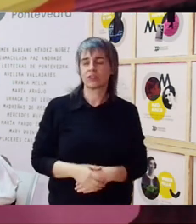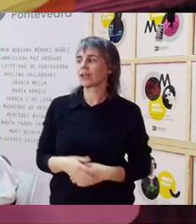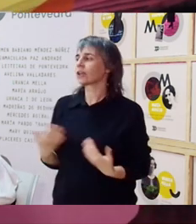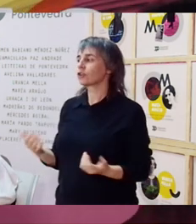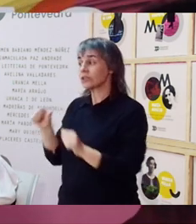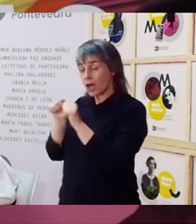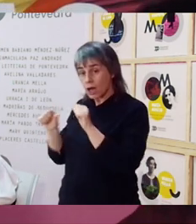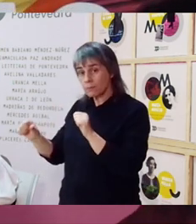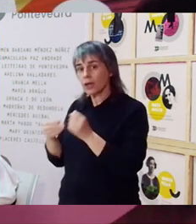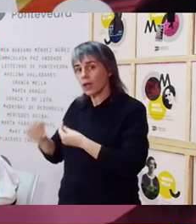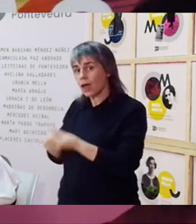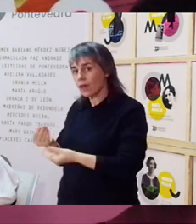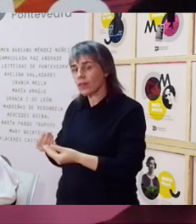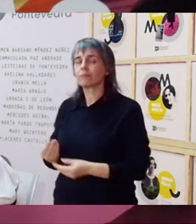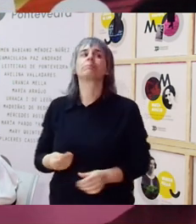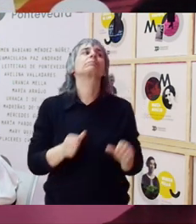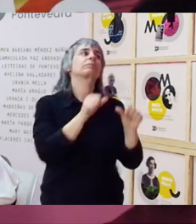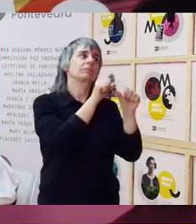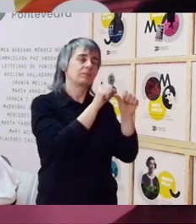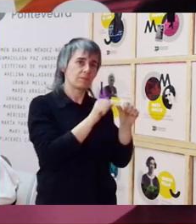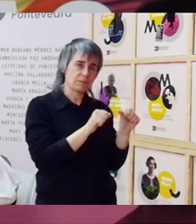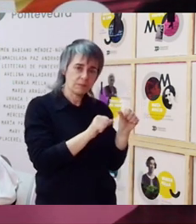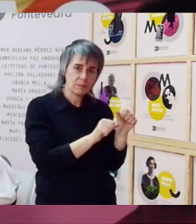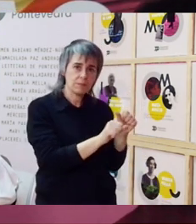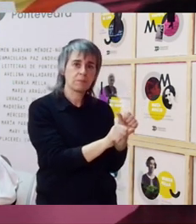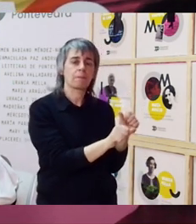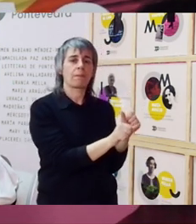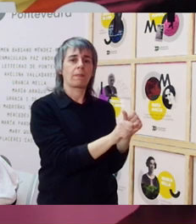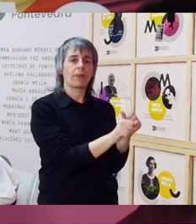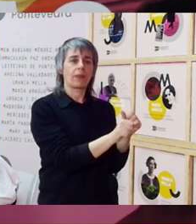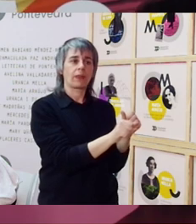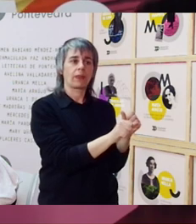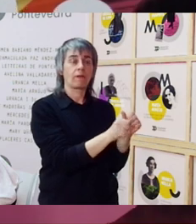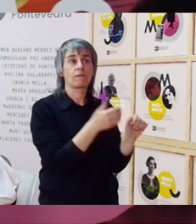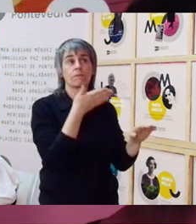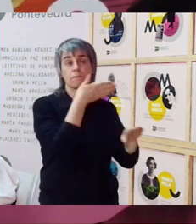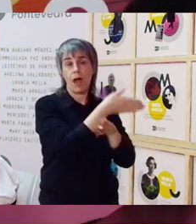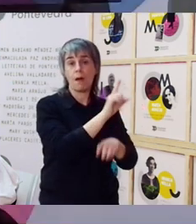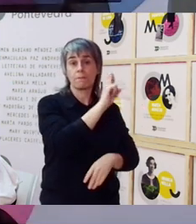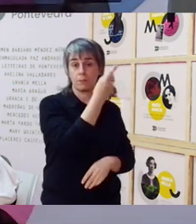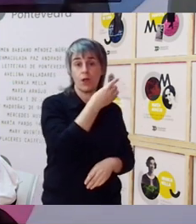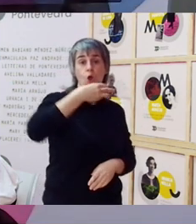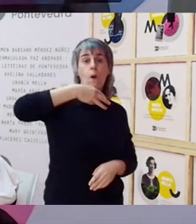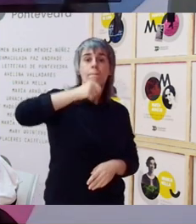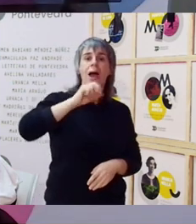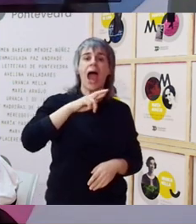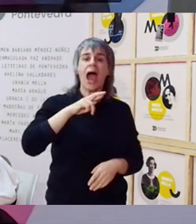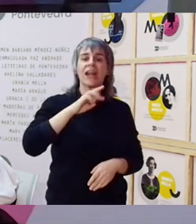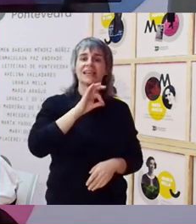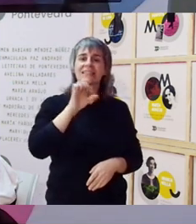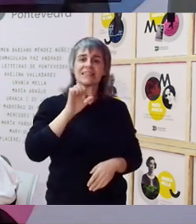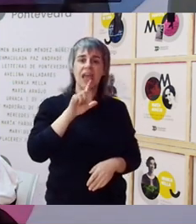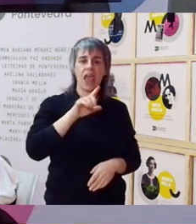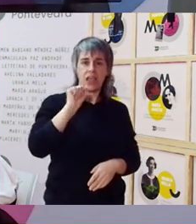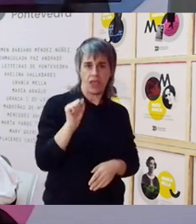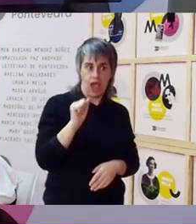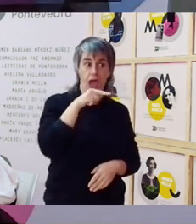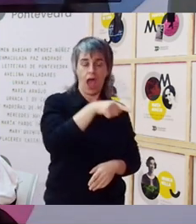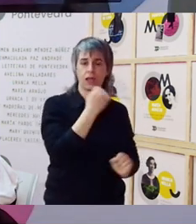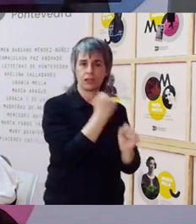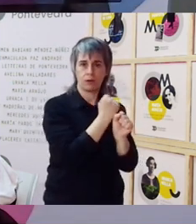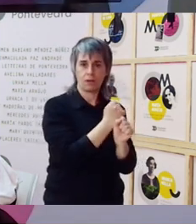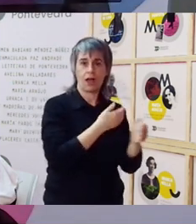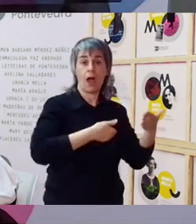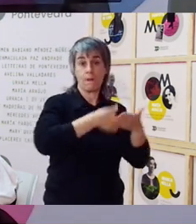partir de aí? Pois a partir de aí estuvo por primeiro en Marsella como xornalista,